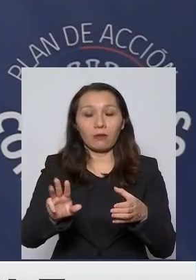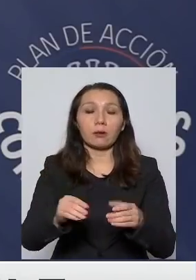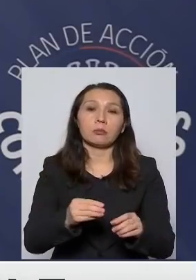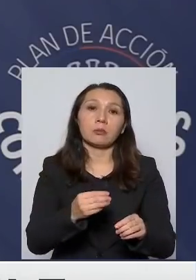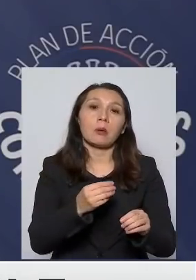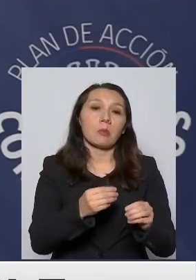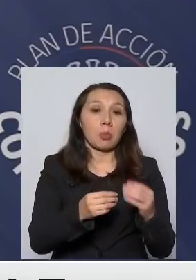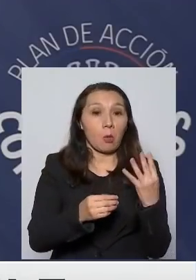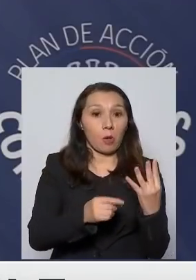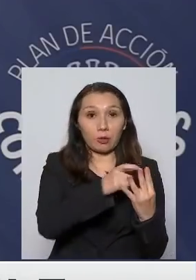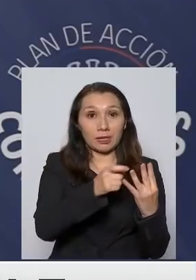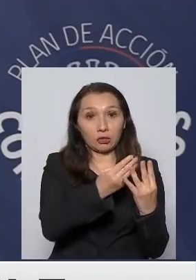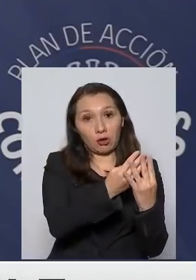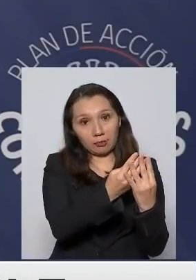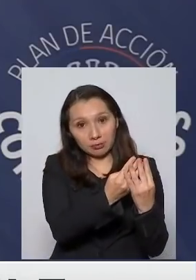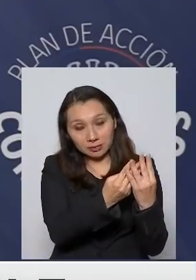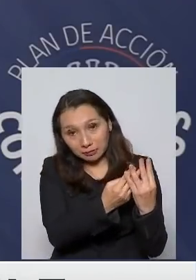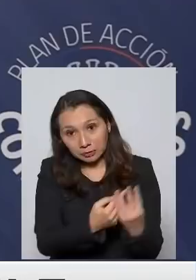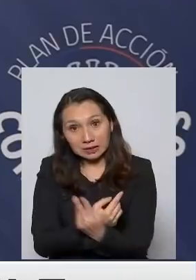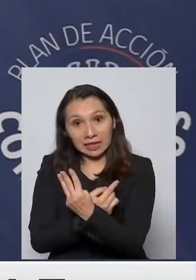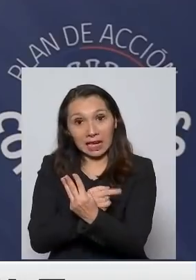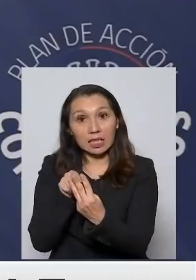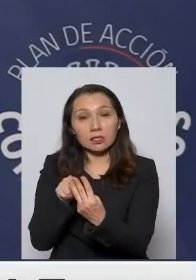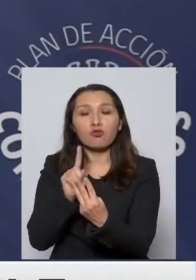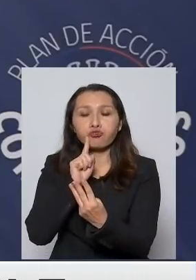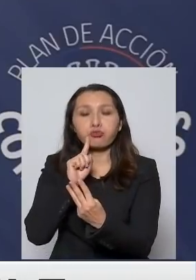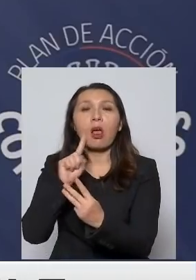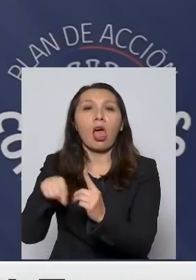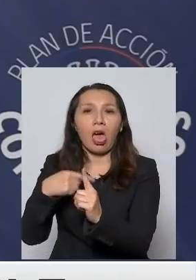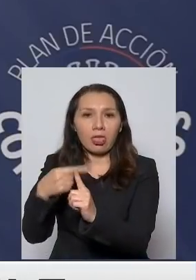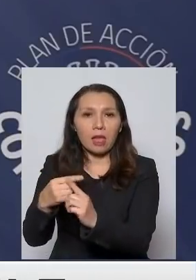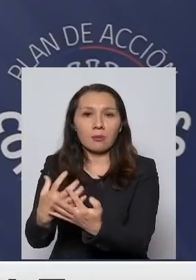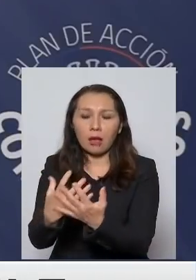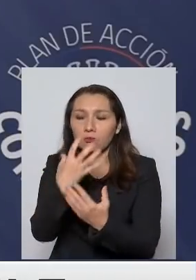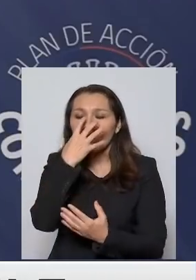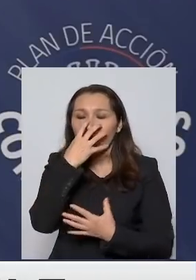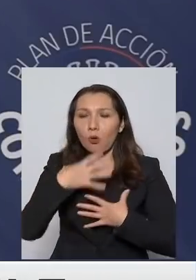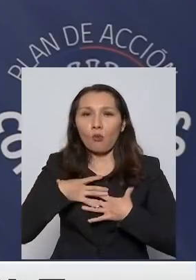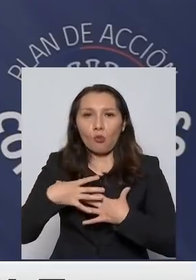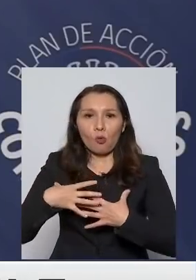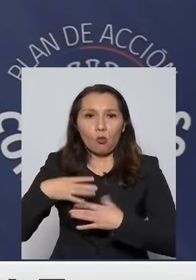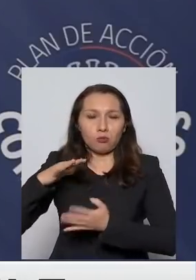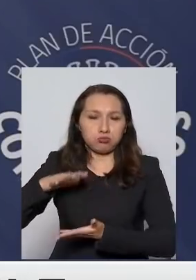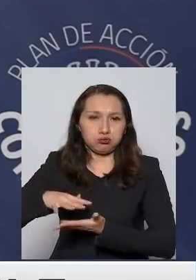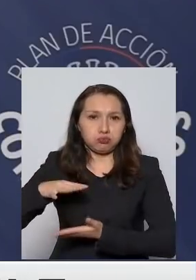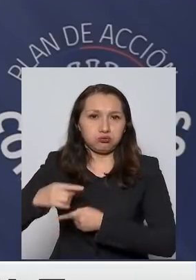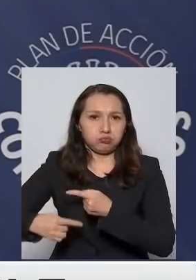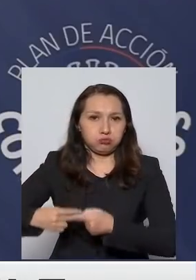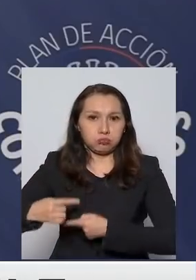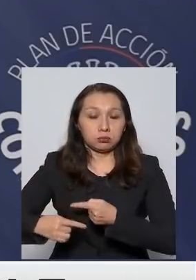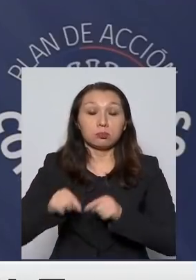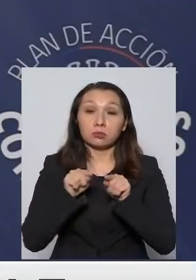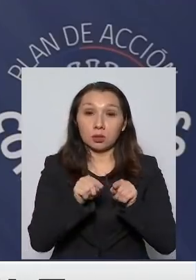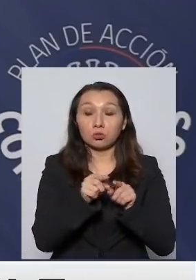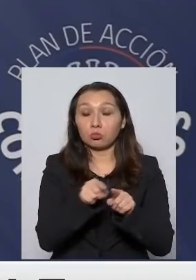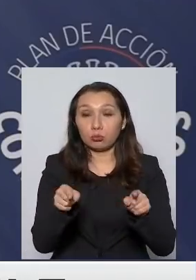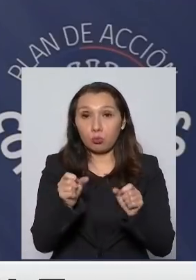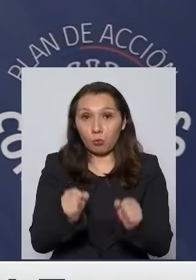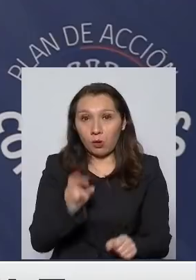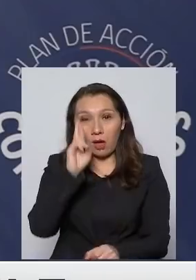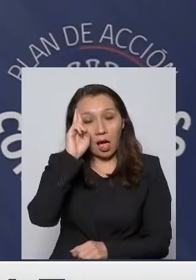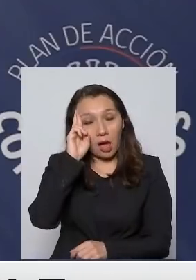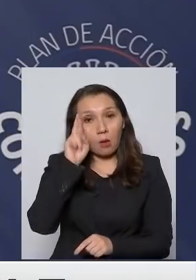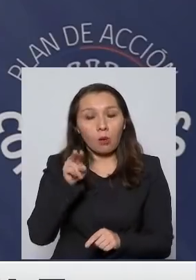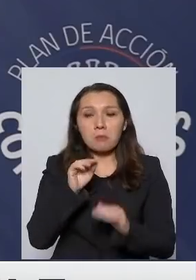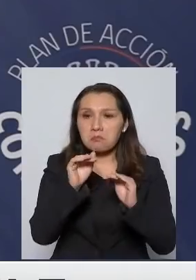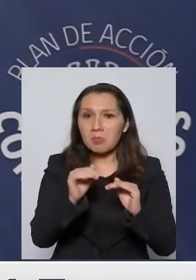de cada 4, se encuentran en ventilación mecánica. Esto, como ustedes pueden recordar,